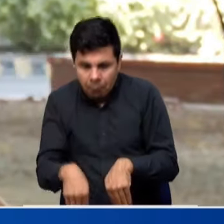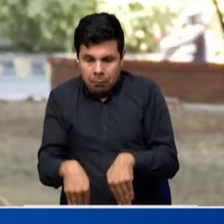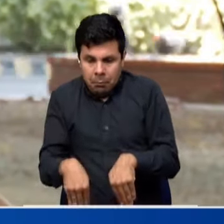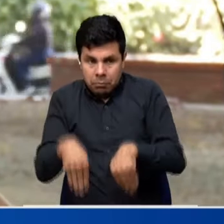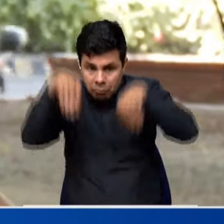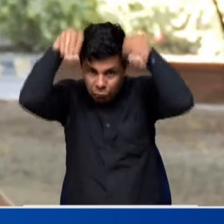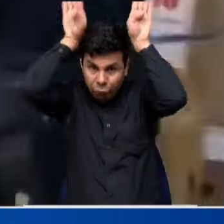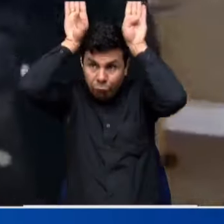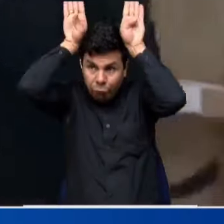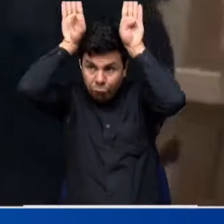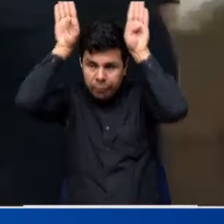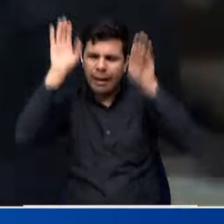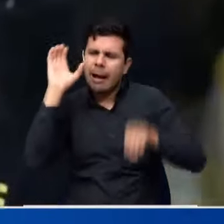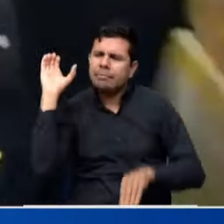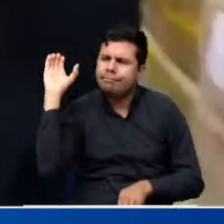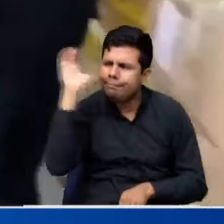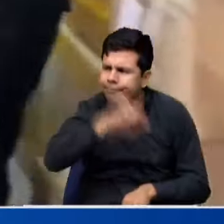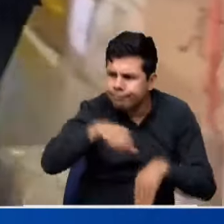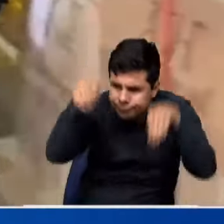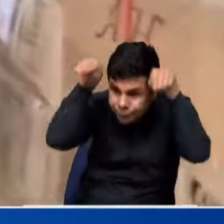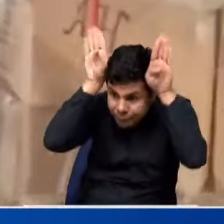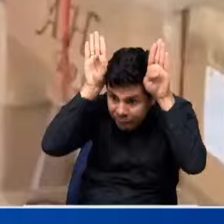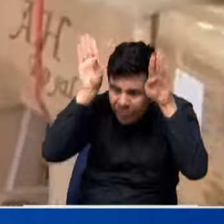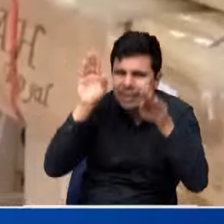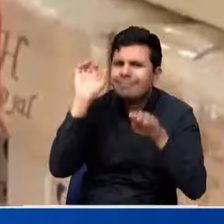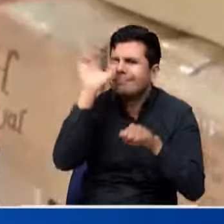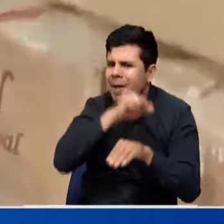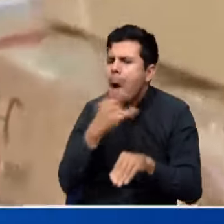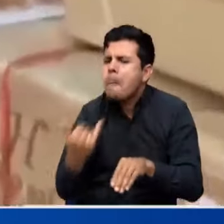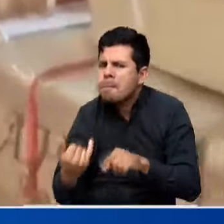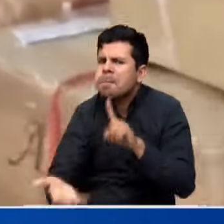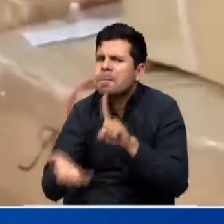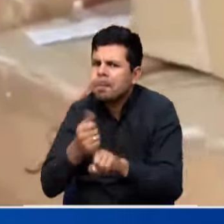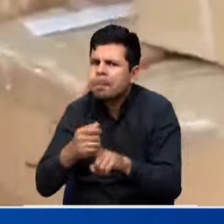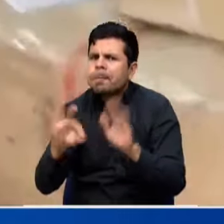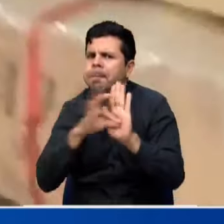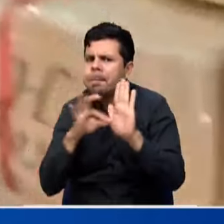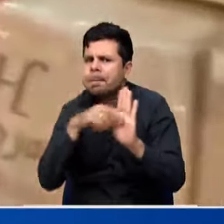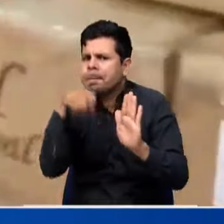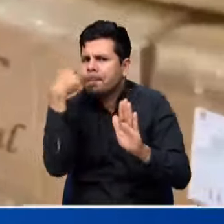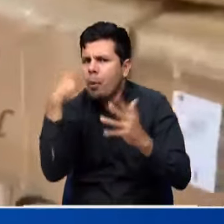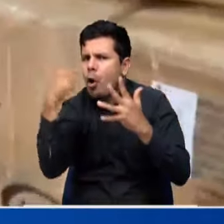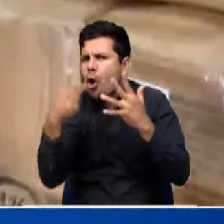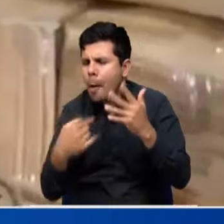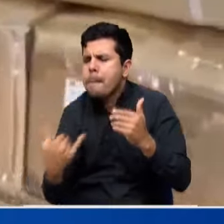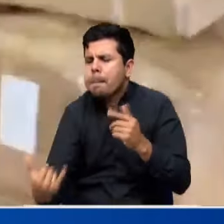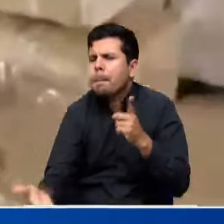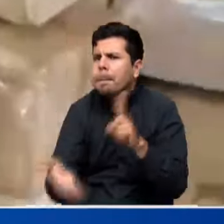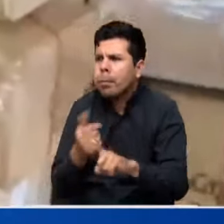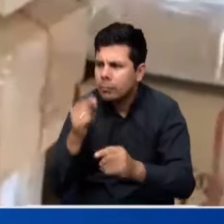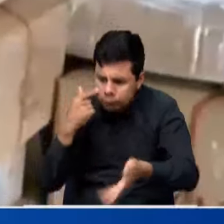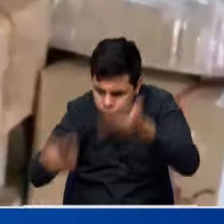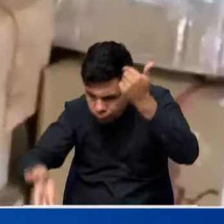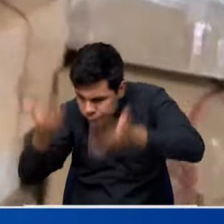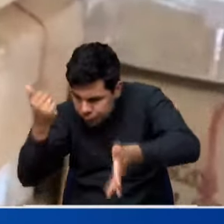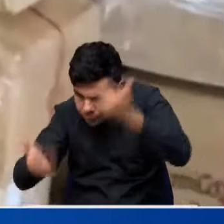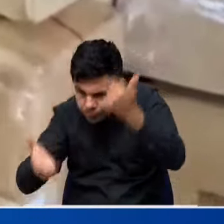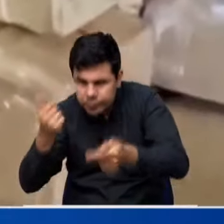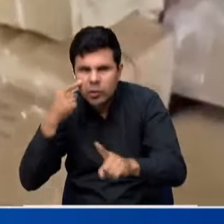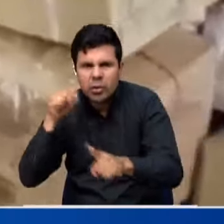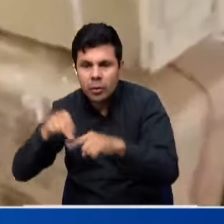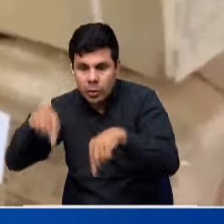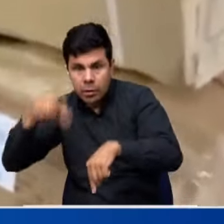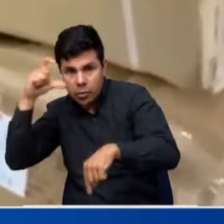encomiendas, procedemos a la verificación manual y posteriormente los hallazgos de las sustancias prohibidas que pretenden salir de la ciudad de Cúcuta. En